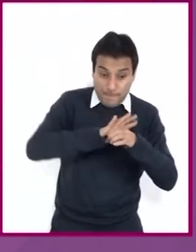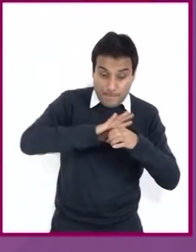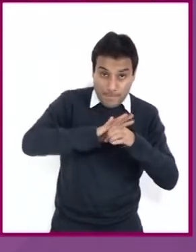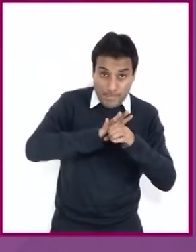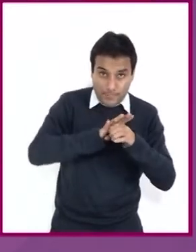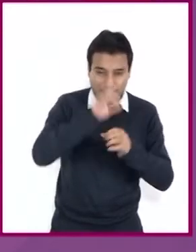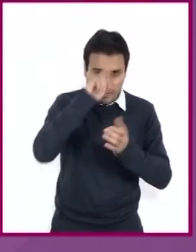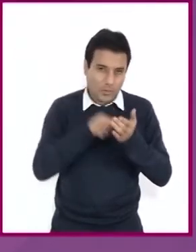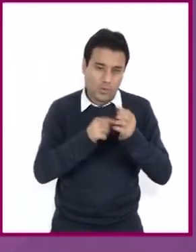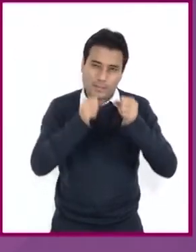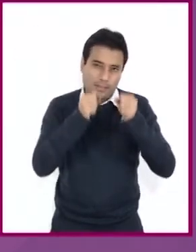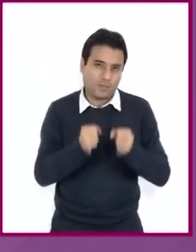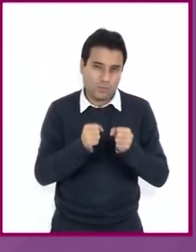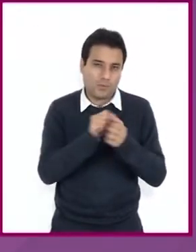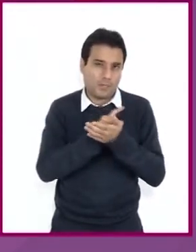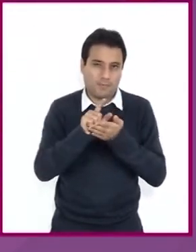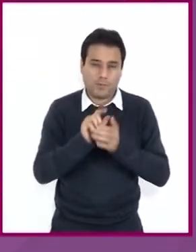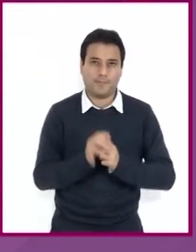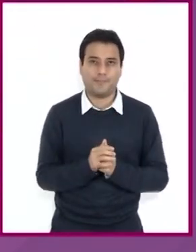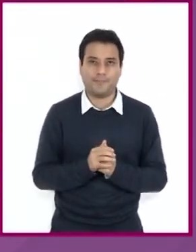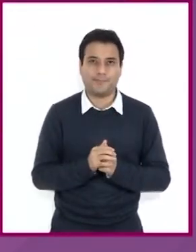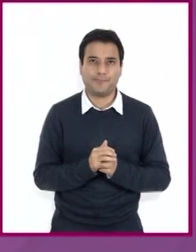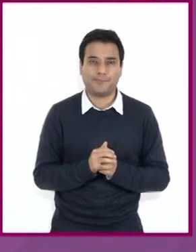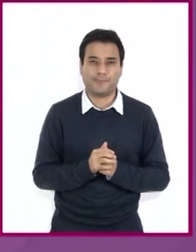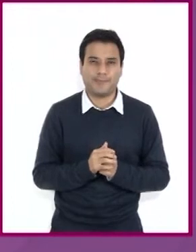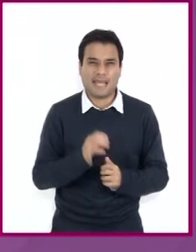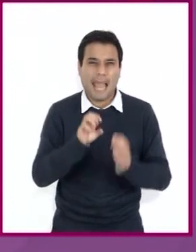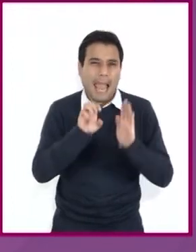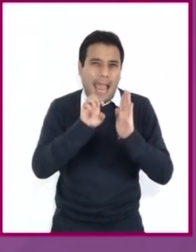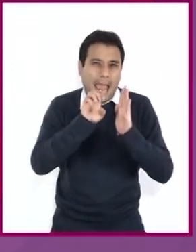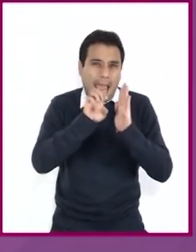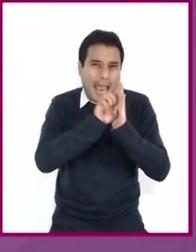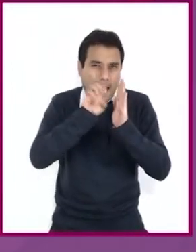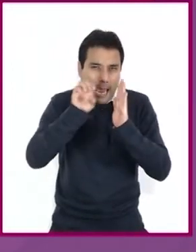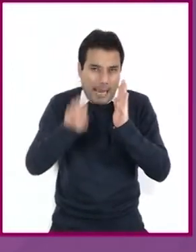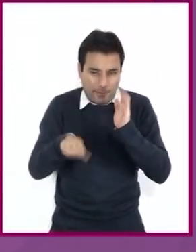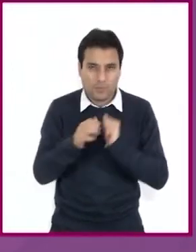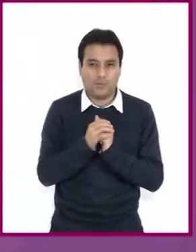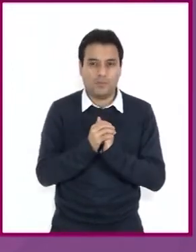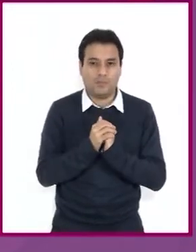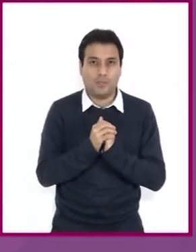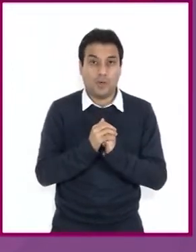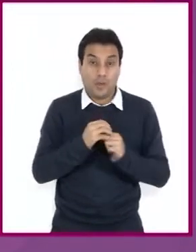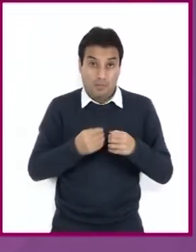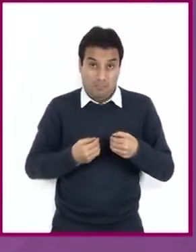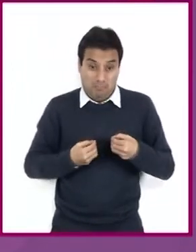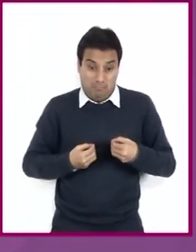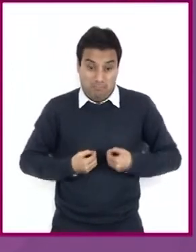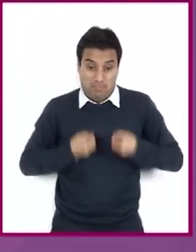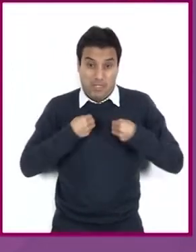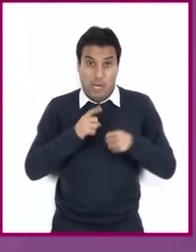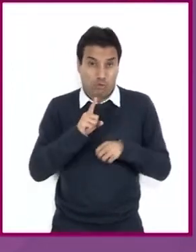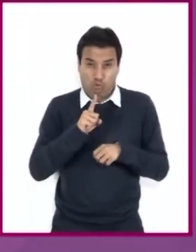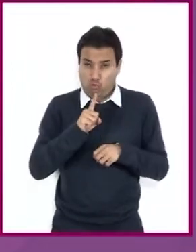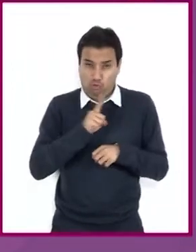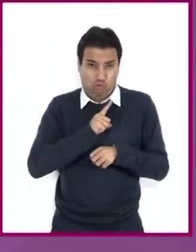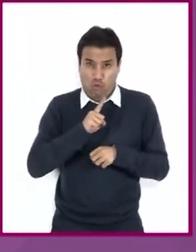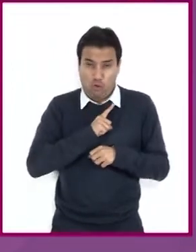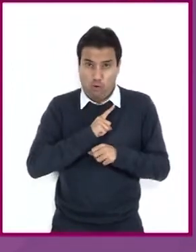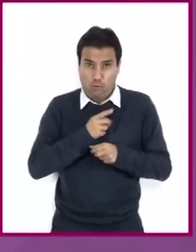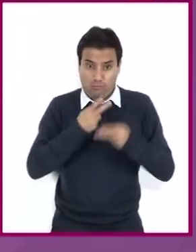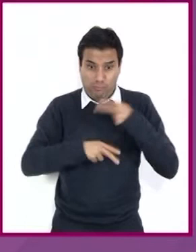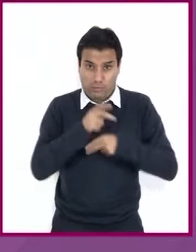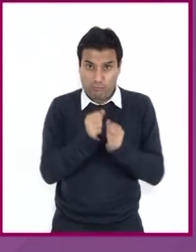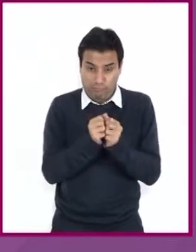permanecerían estériles. Si la generación espontánea ocurría positivamente cuando exponía el aire,